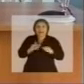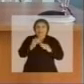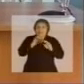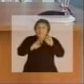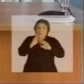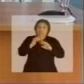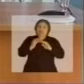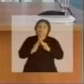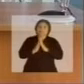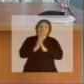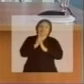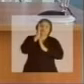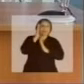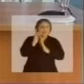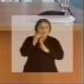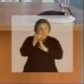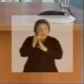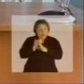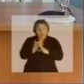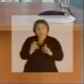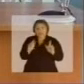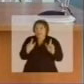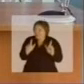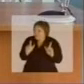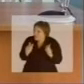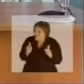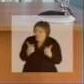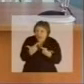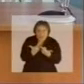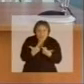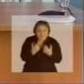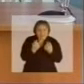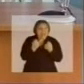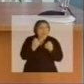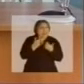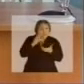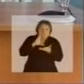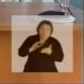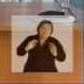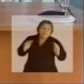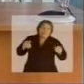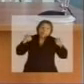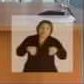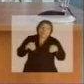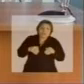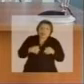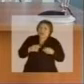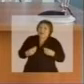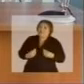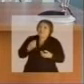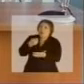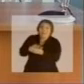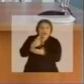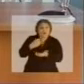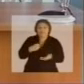pérdida Y no hay Ningún valor Económico Que lo pueda Reconquistar Por lo